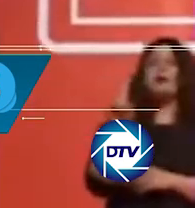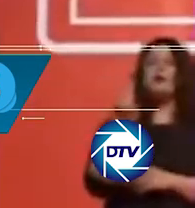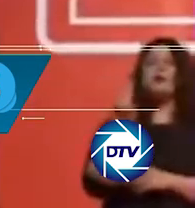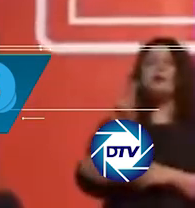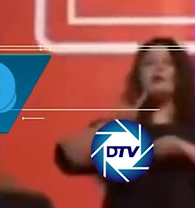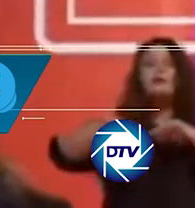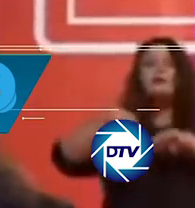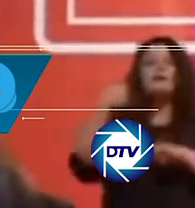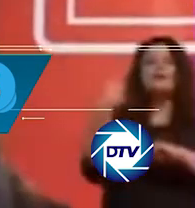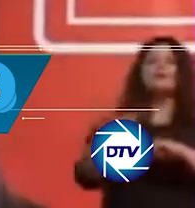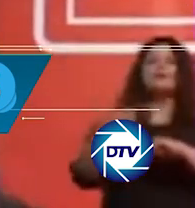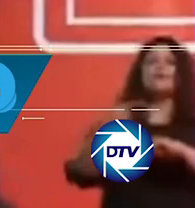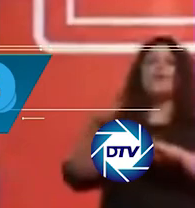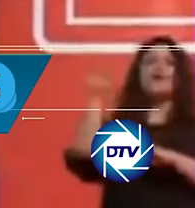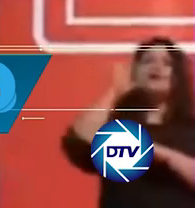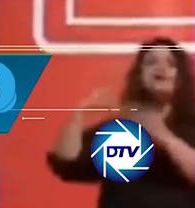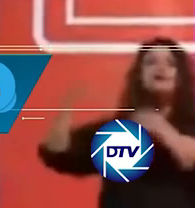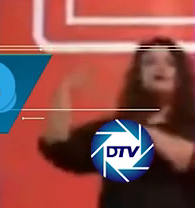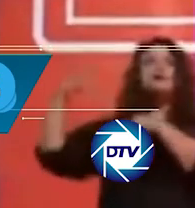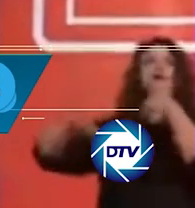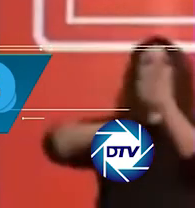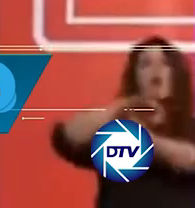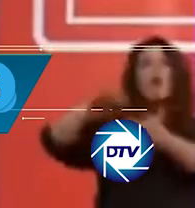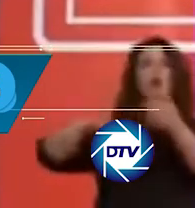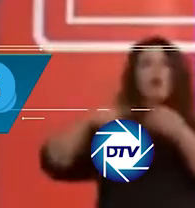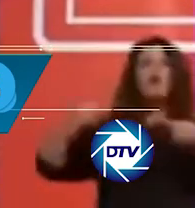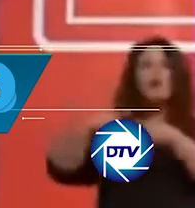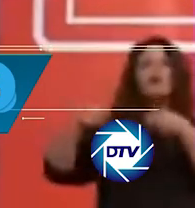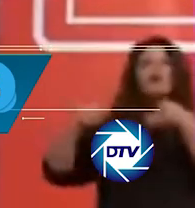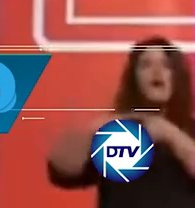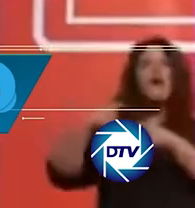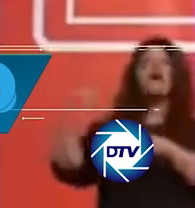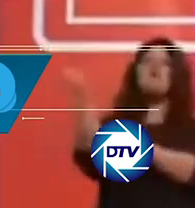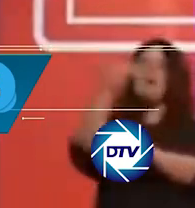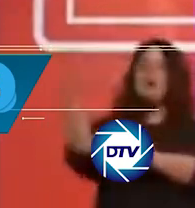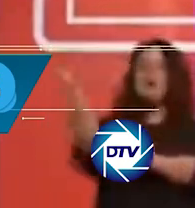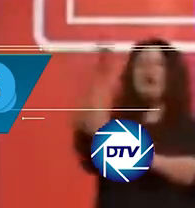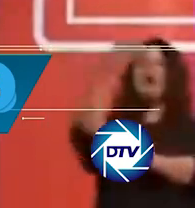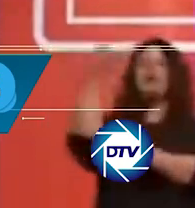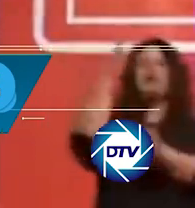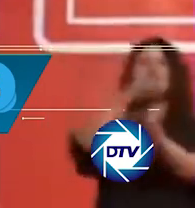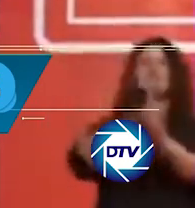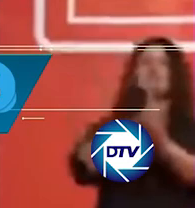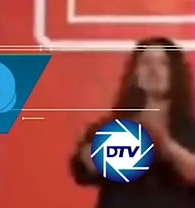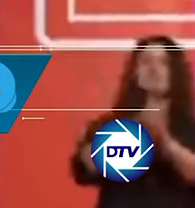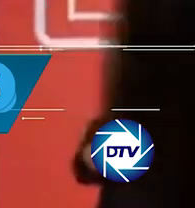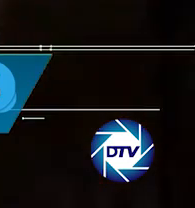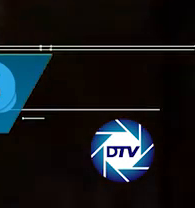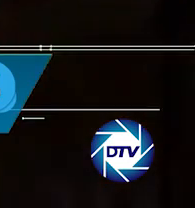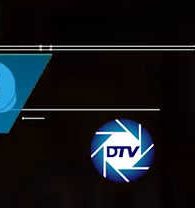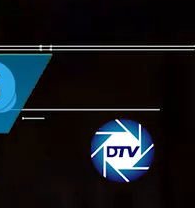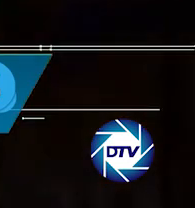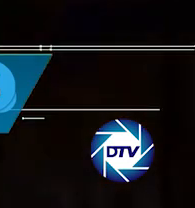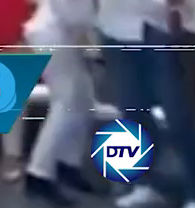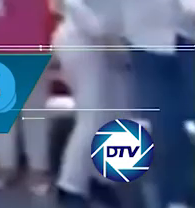Susana Díaz, pues la verdad es que queda en una situación muy, muy, muy mala y difícil Pedro Sánchez, que, recordemos, ha perdido